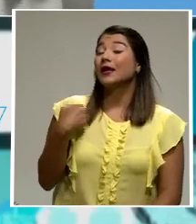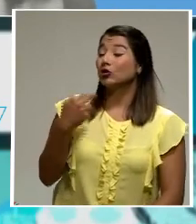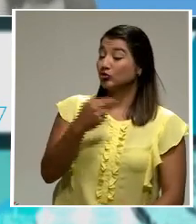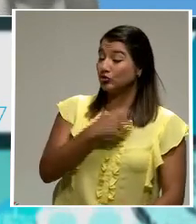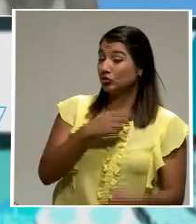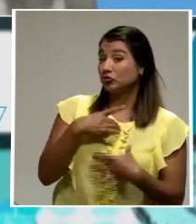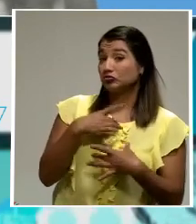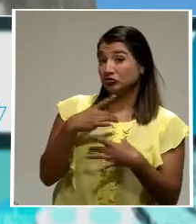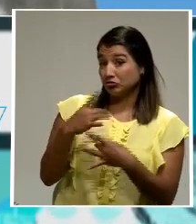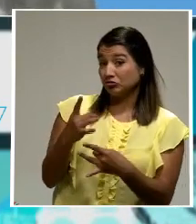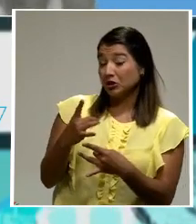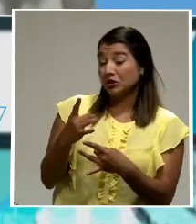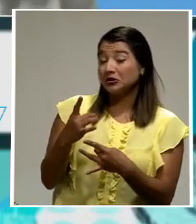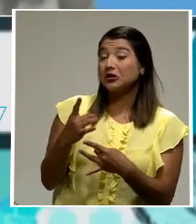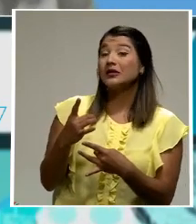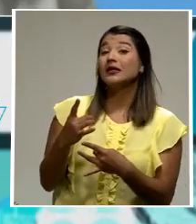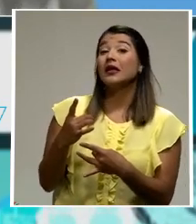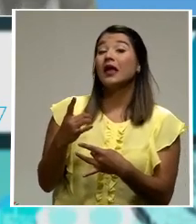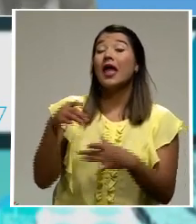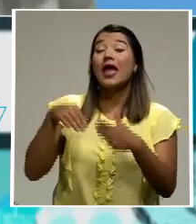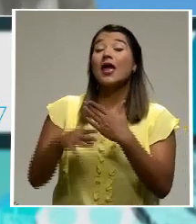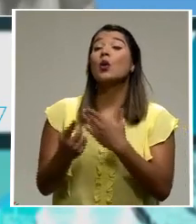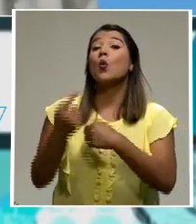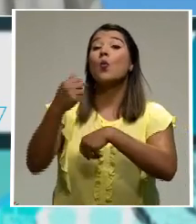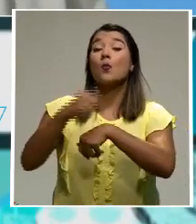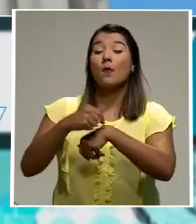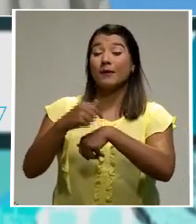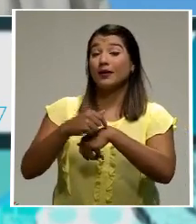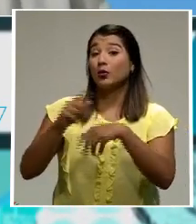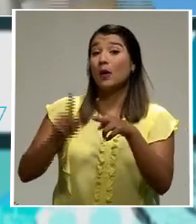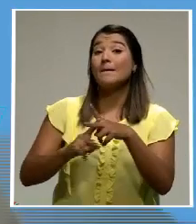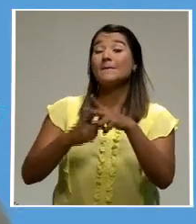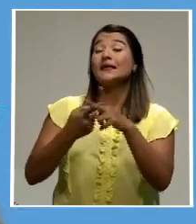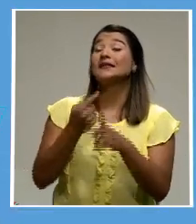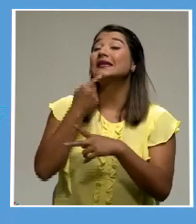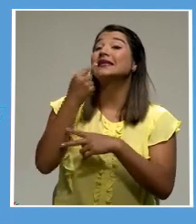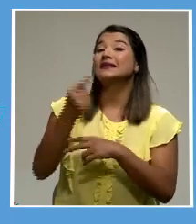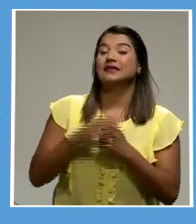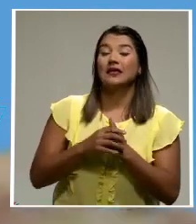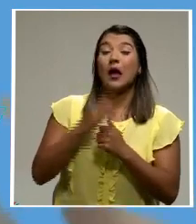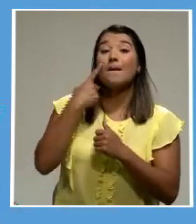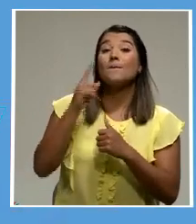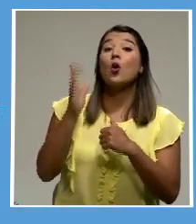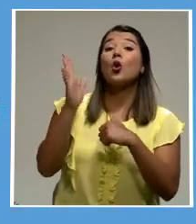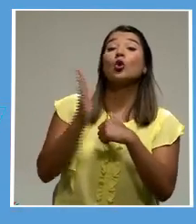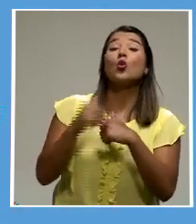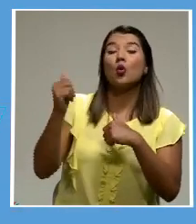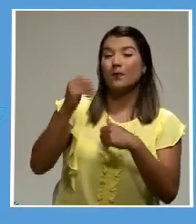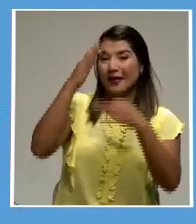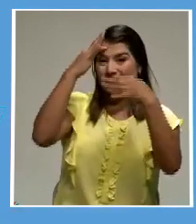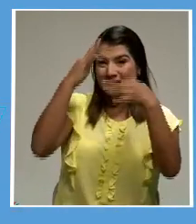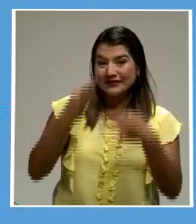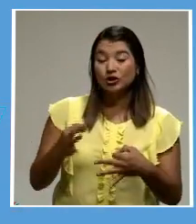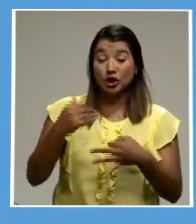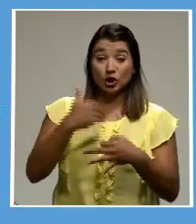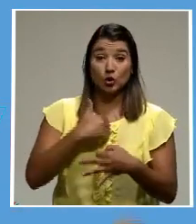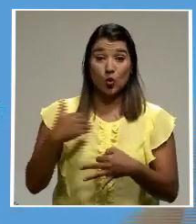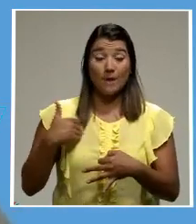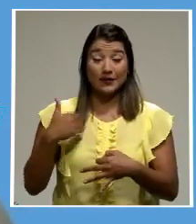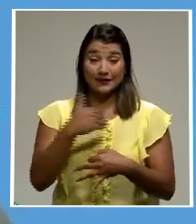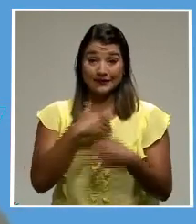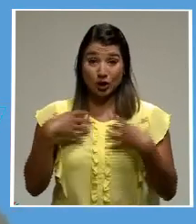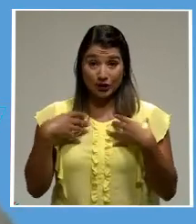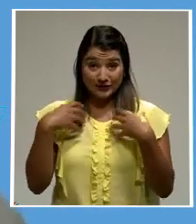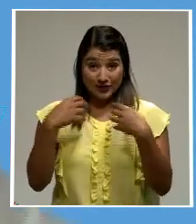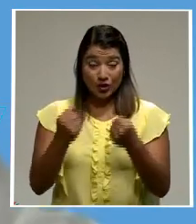atención, y nos llamó mucho la atención, que en un momento dado digan que por culpa de las decisiones que ha tomado el Ministerio de Salud